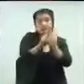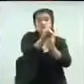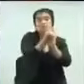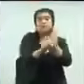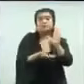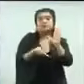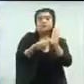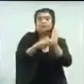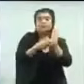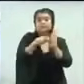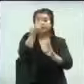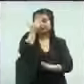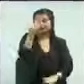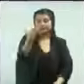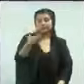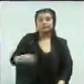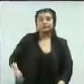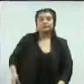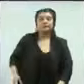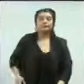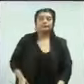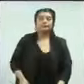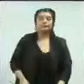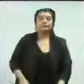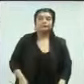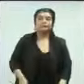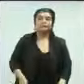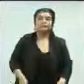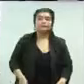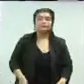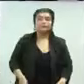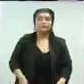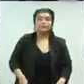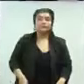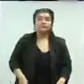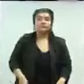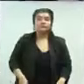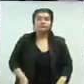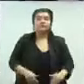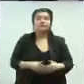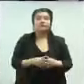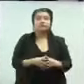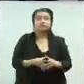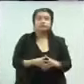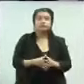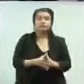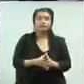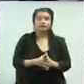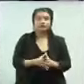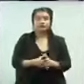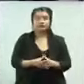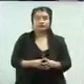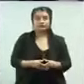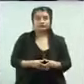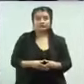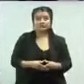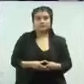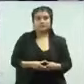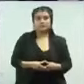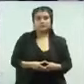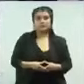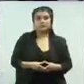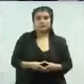planteado. Gracias. Muchas gracias. Yo creo que las respuestas a veces son parciales y quisiéramos